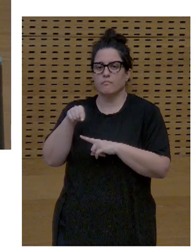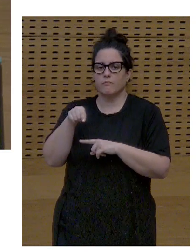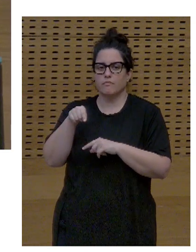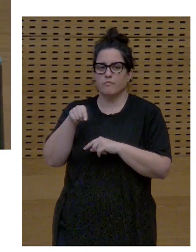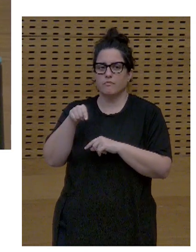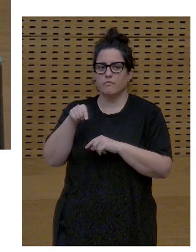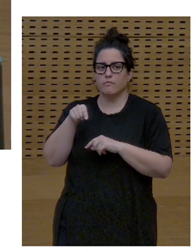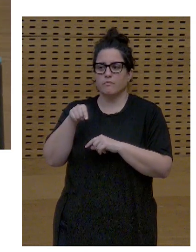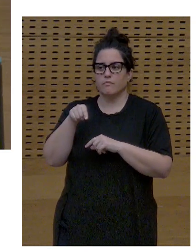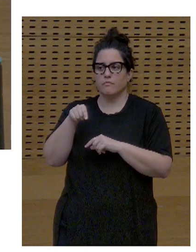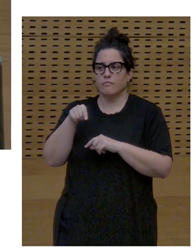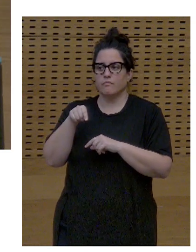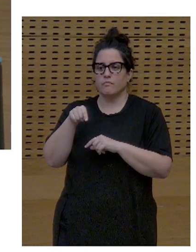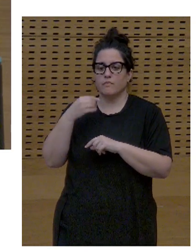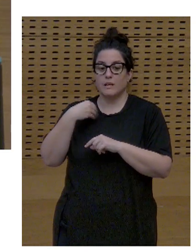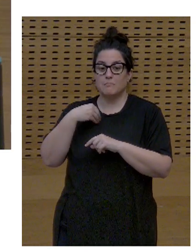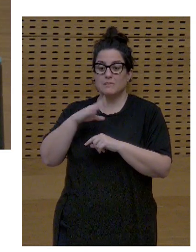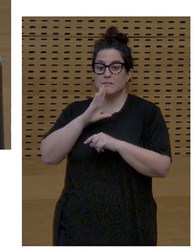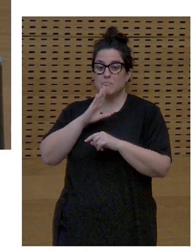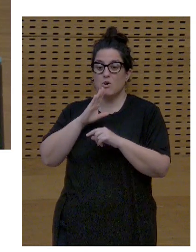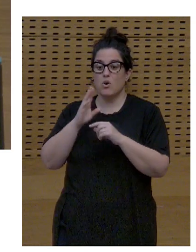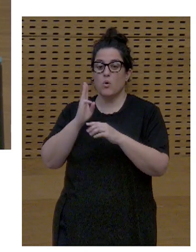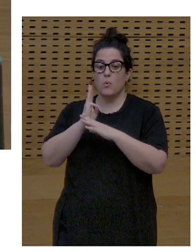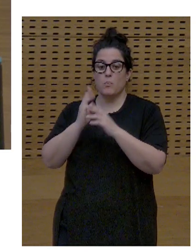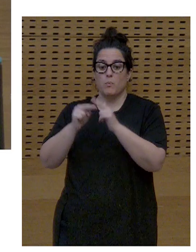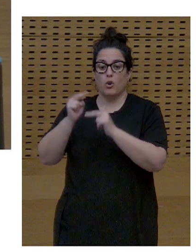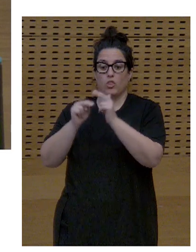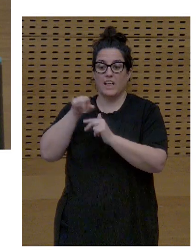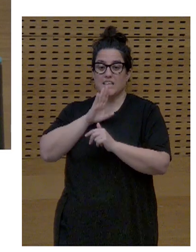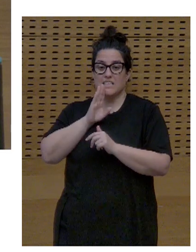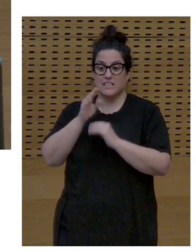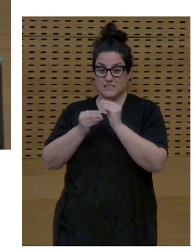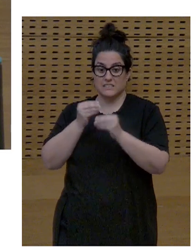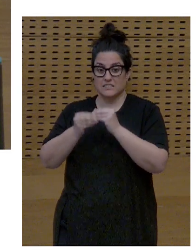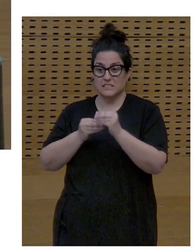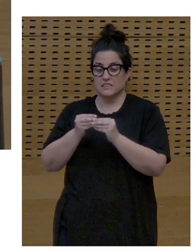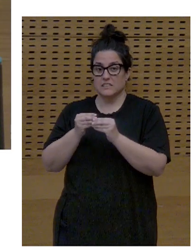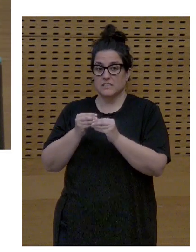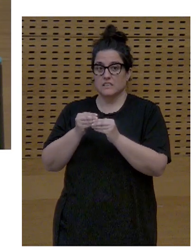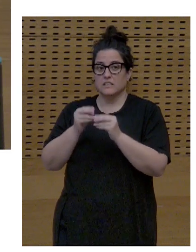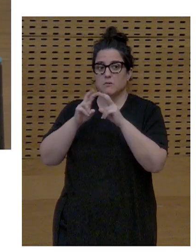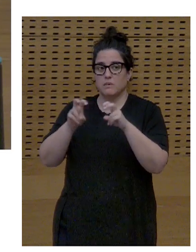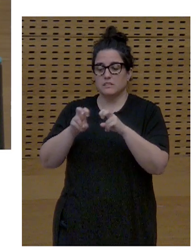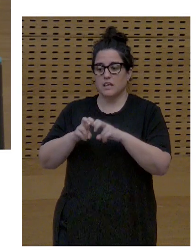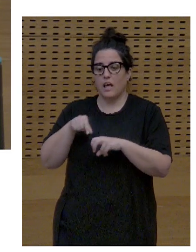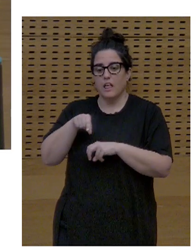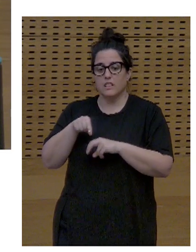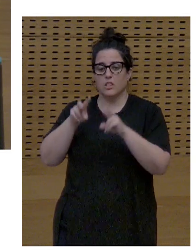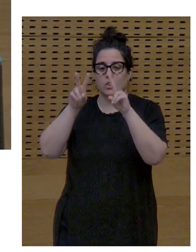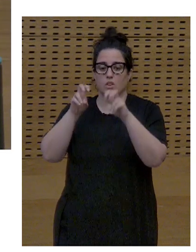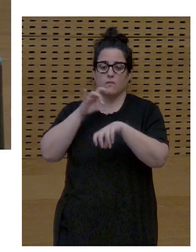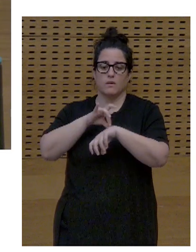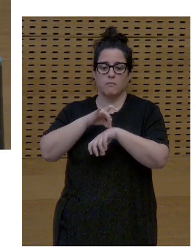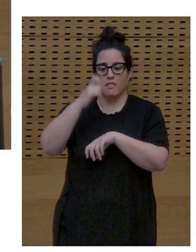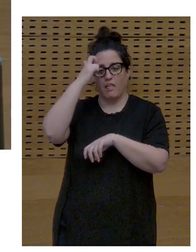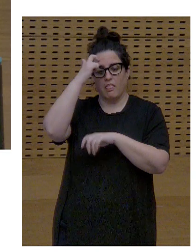esta diana de proteínas, que es lo que se está investigando más en enfermedades neurodegenerativas,